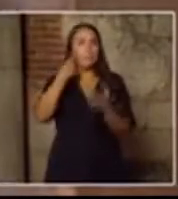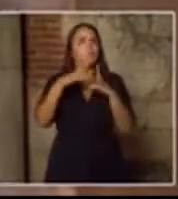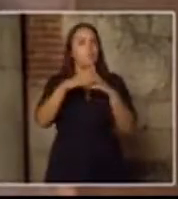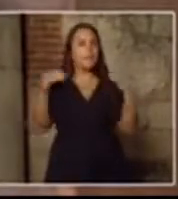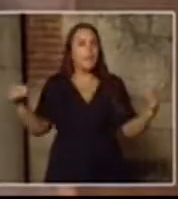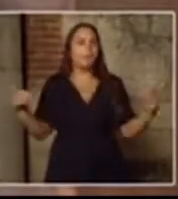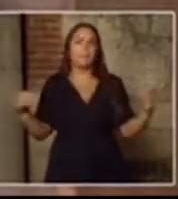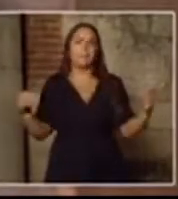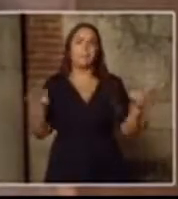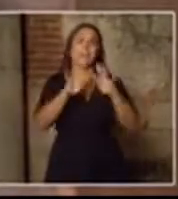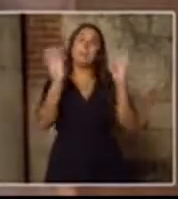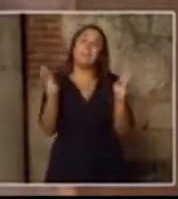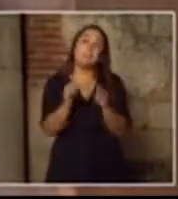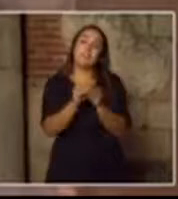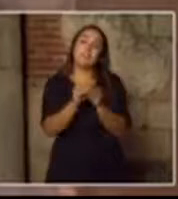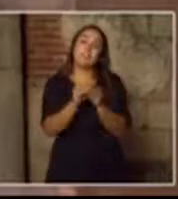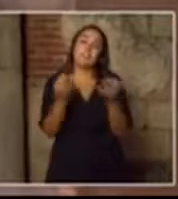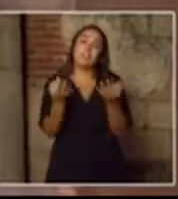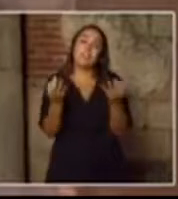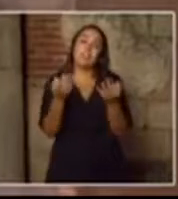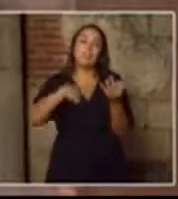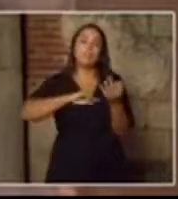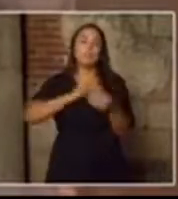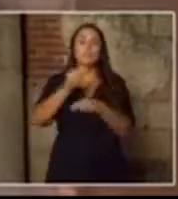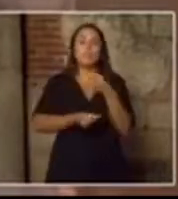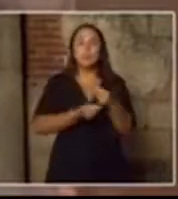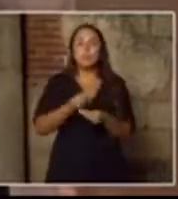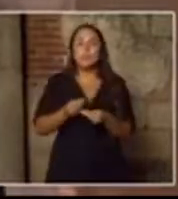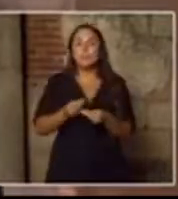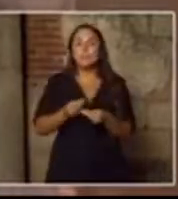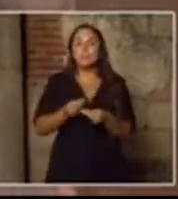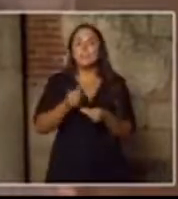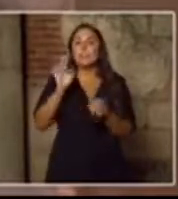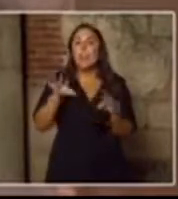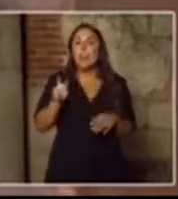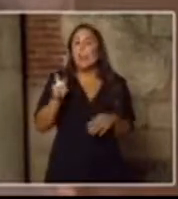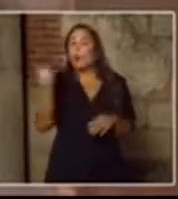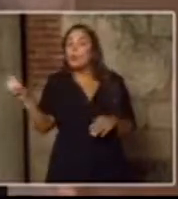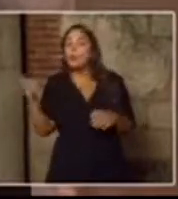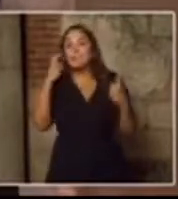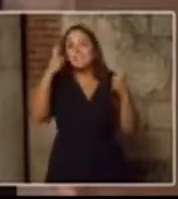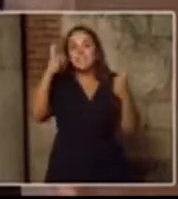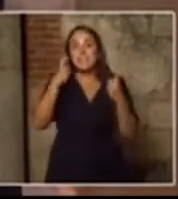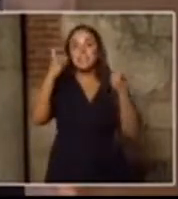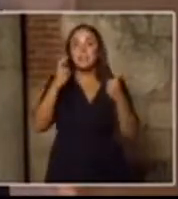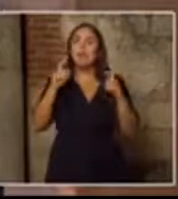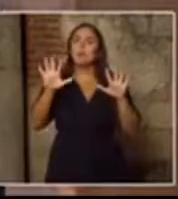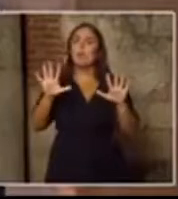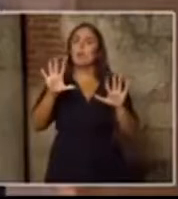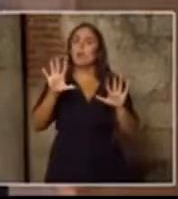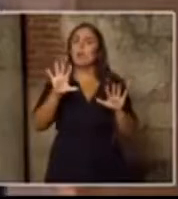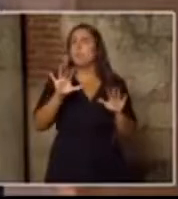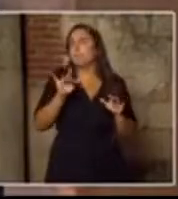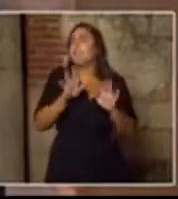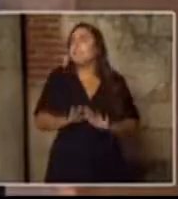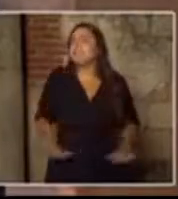universidad. En definitiva, hemos hecho lo que otros también intentaron, pero de forma discreta